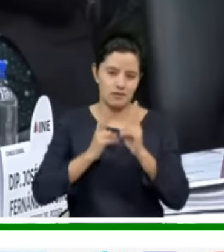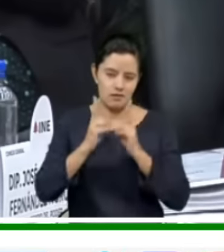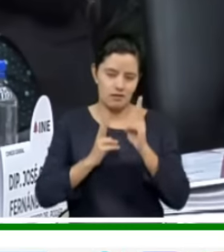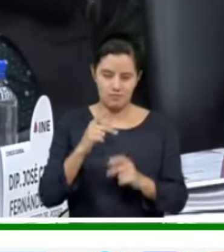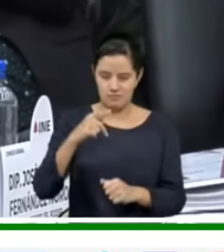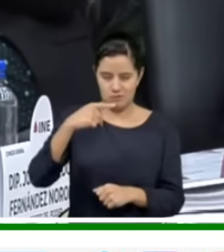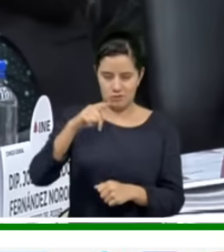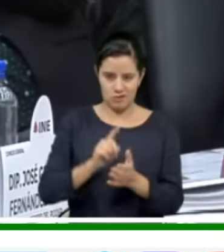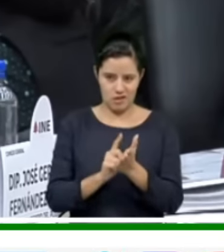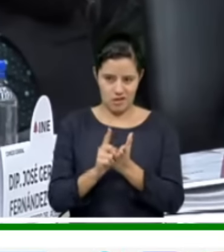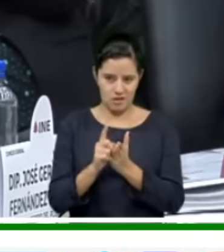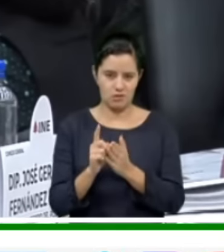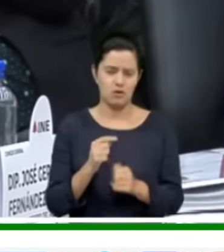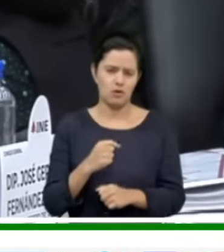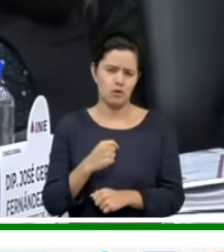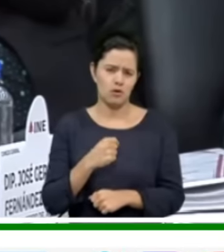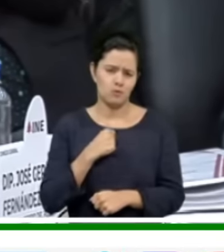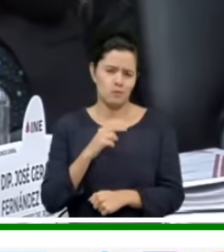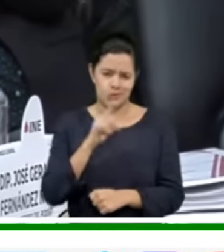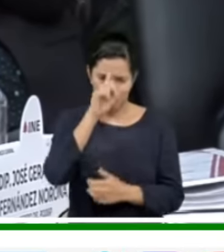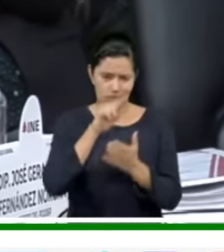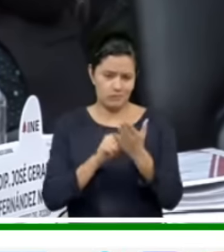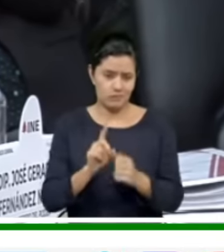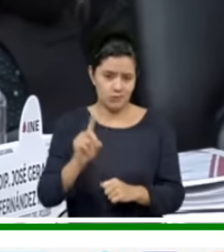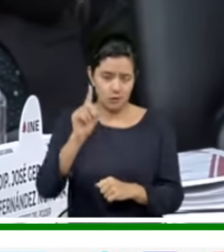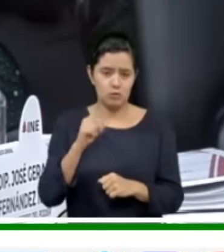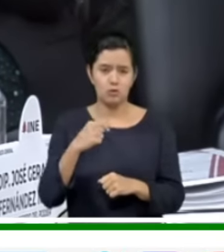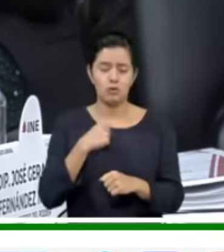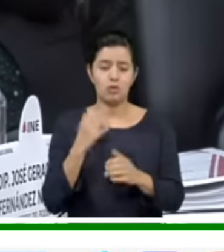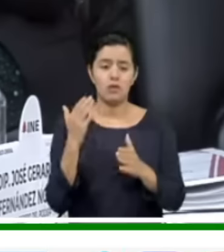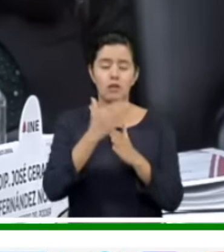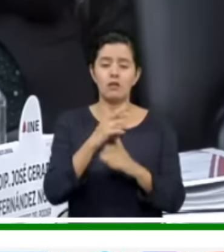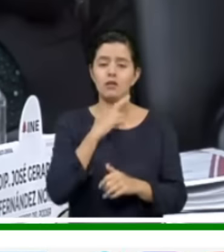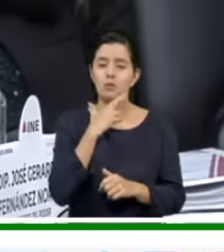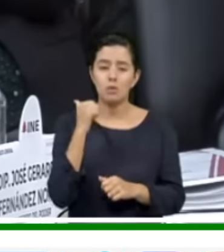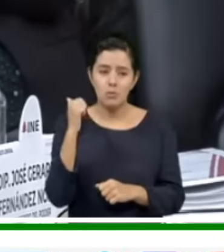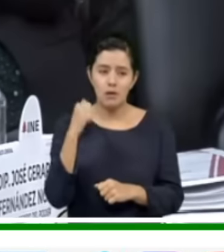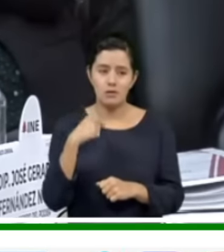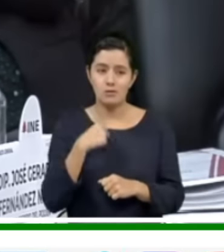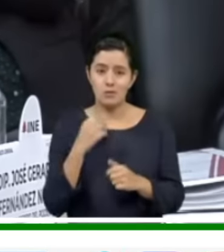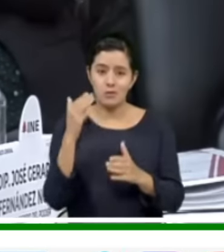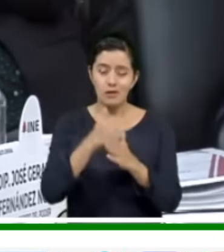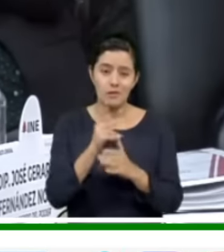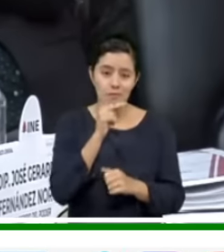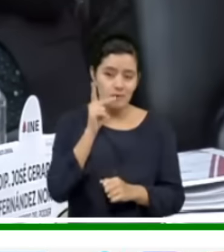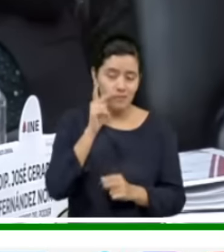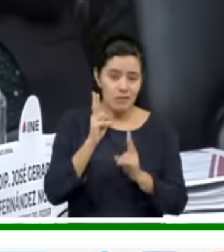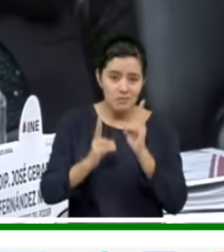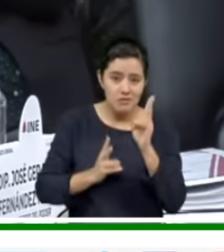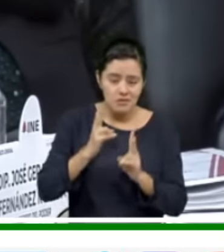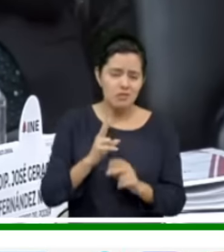Tuti es buenísima ahora que estuvo en Roma yo estuve en diciembre no vi al papa porque yo iba ahí como no más pero compré la